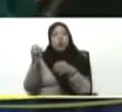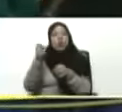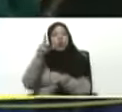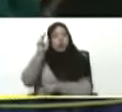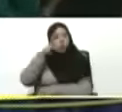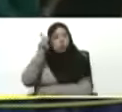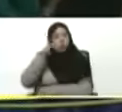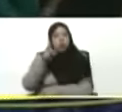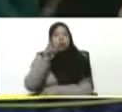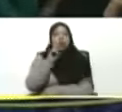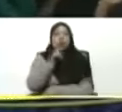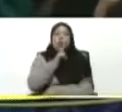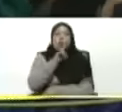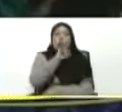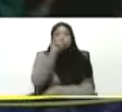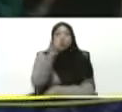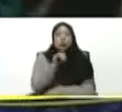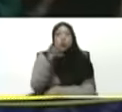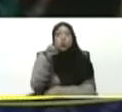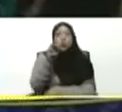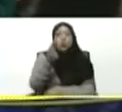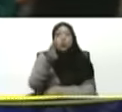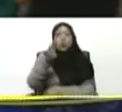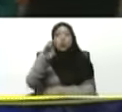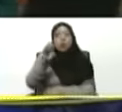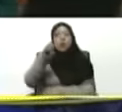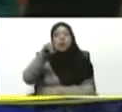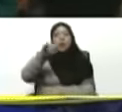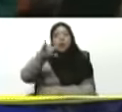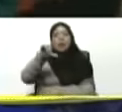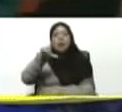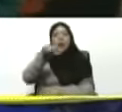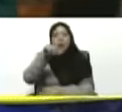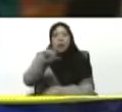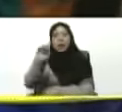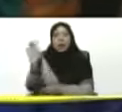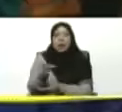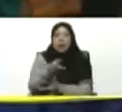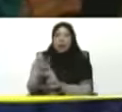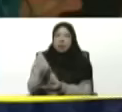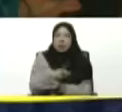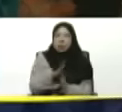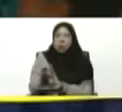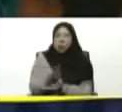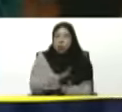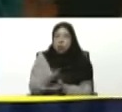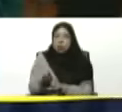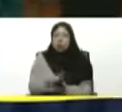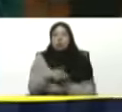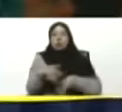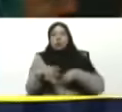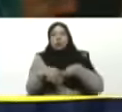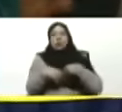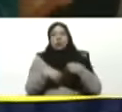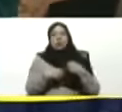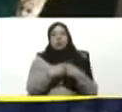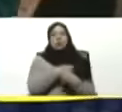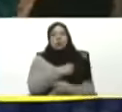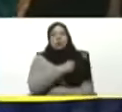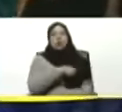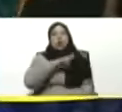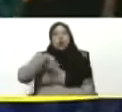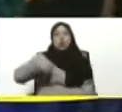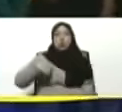profesora Sorelis Mujica. Y la canción Soy Venezuela.